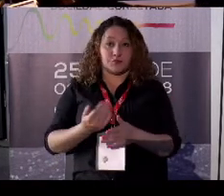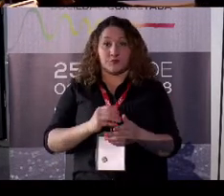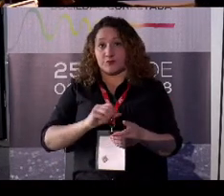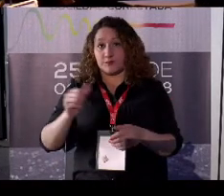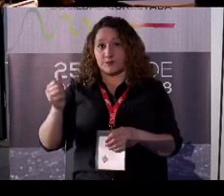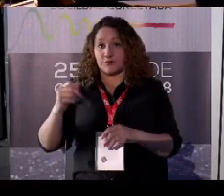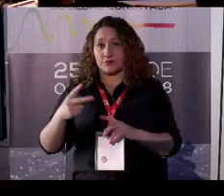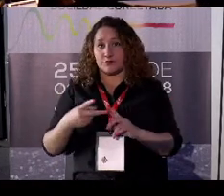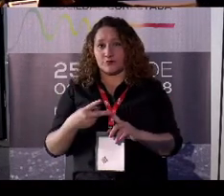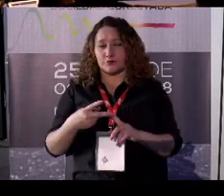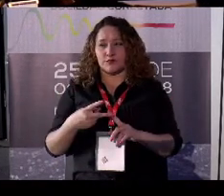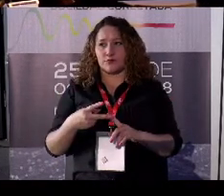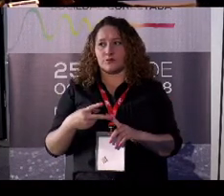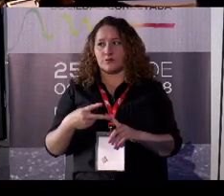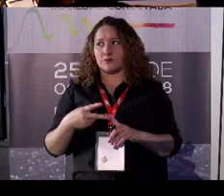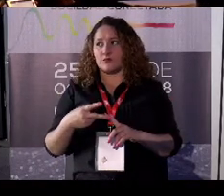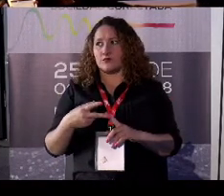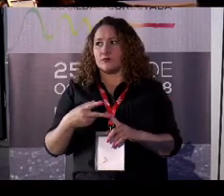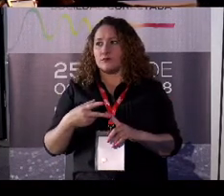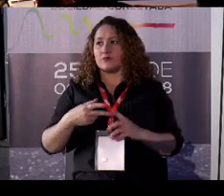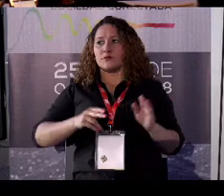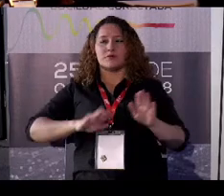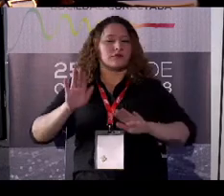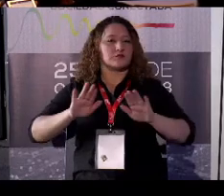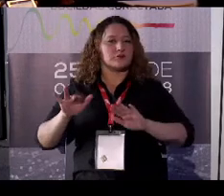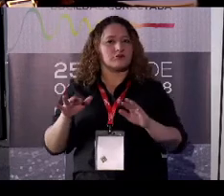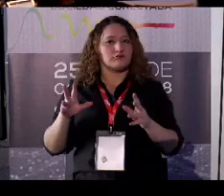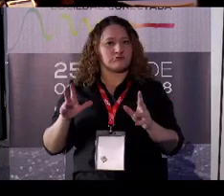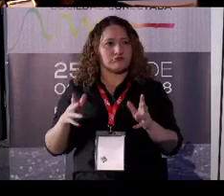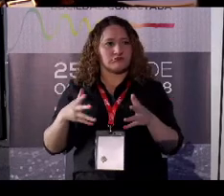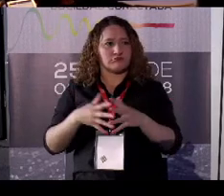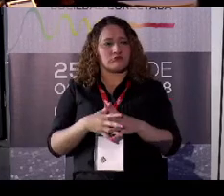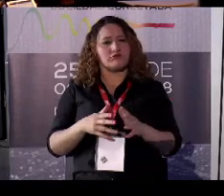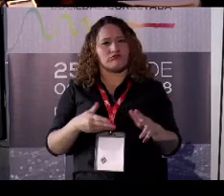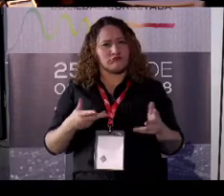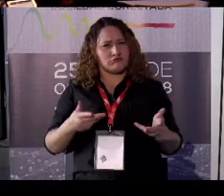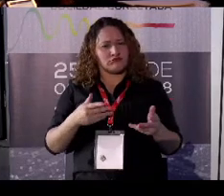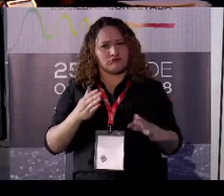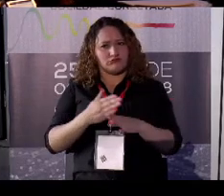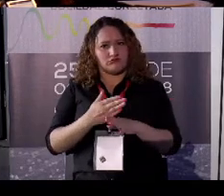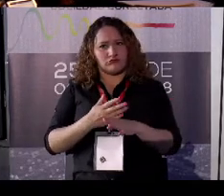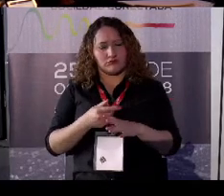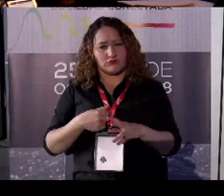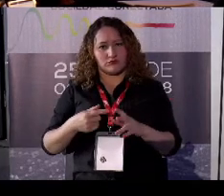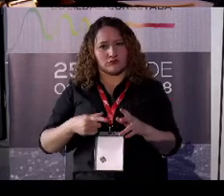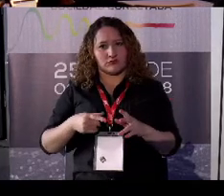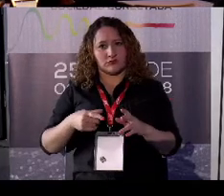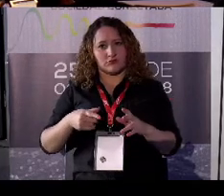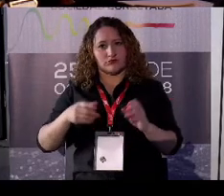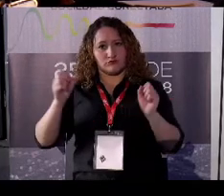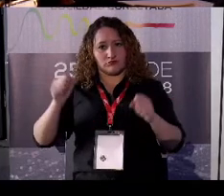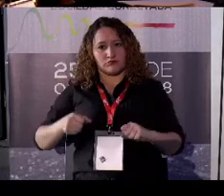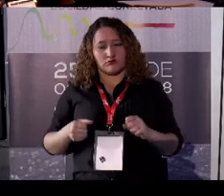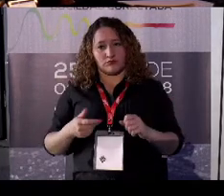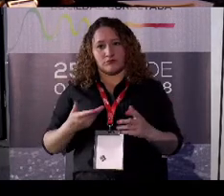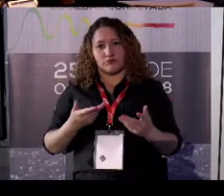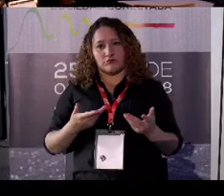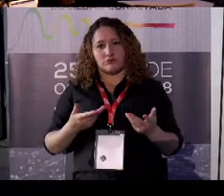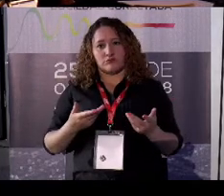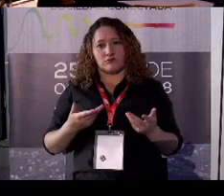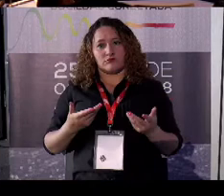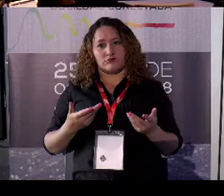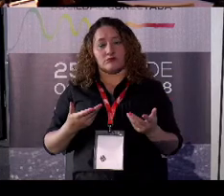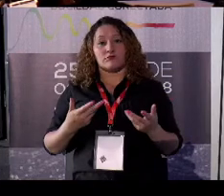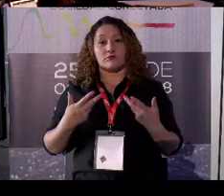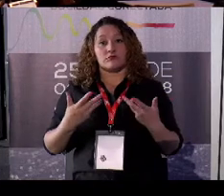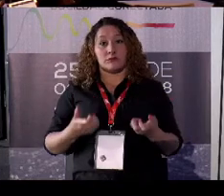es la subasta combinatoria. El problema de exposición no me permite a mí hacer lo siguiente, decir, yo quiero